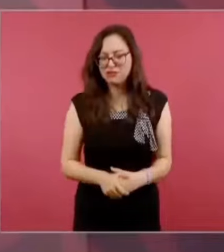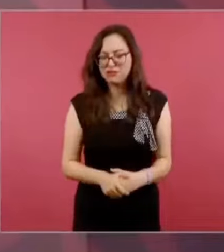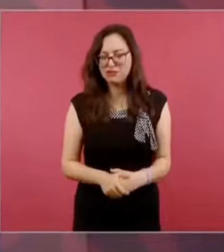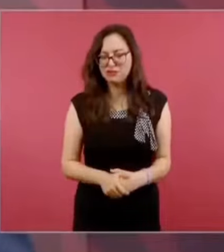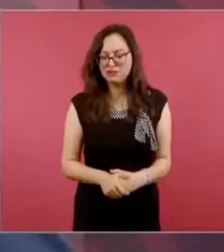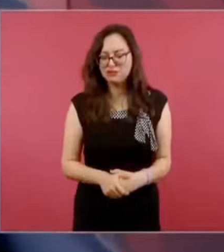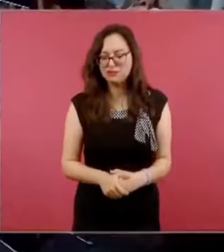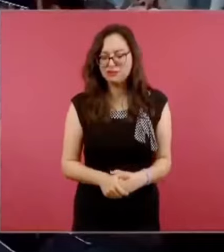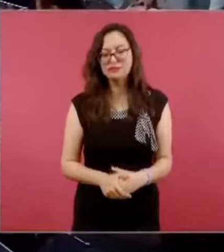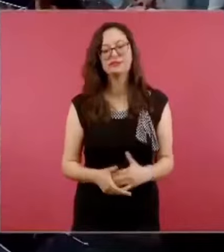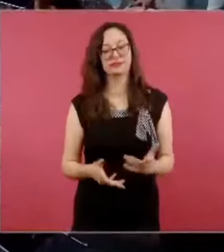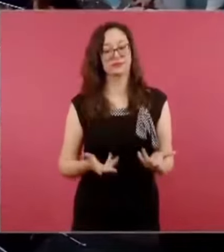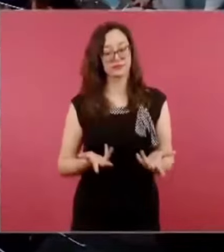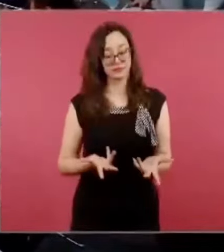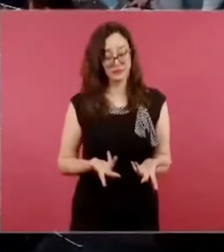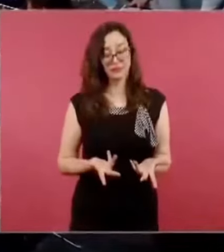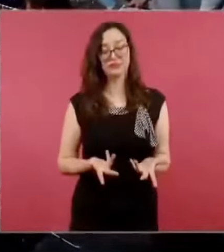muchas